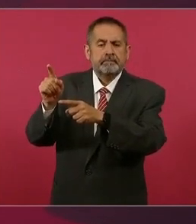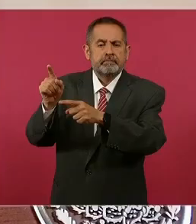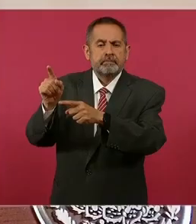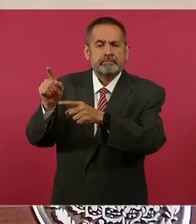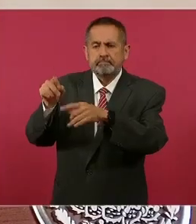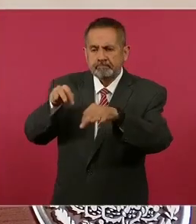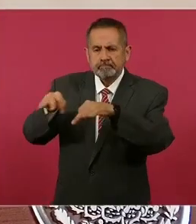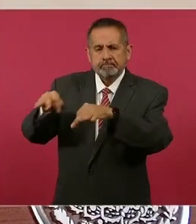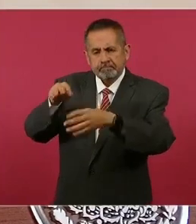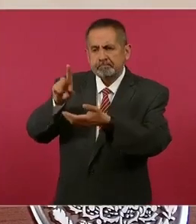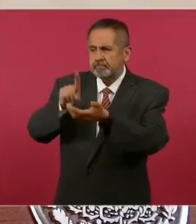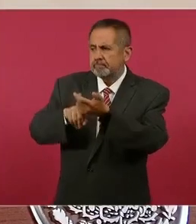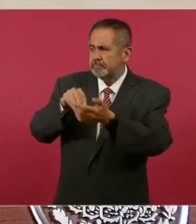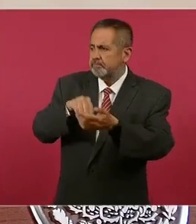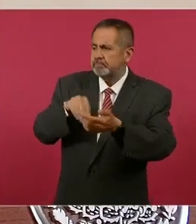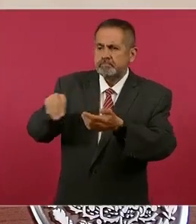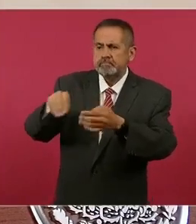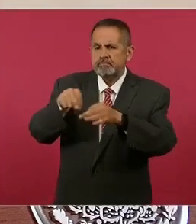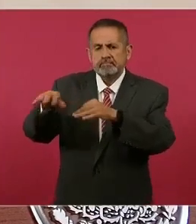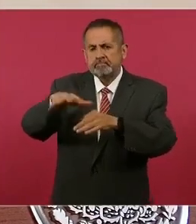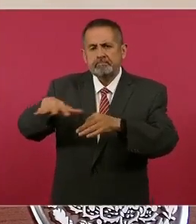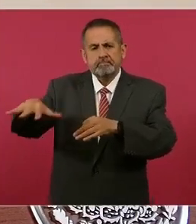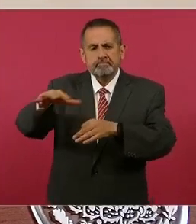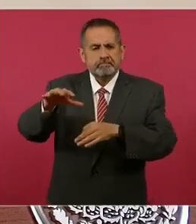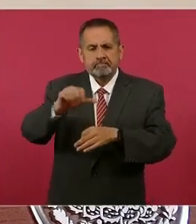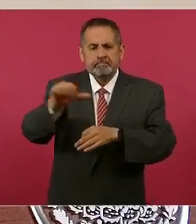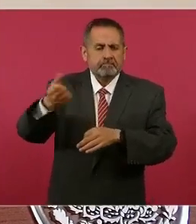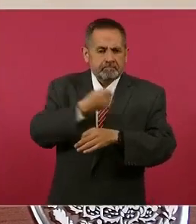tenemos actividades allá de salud,